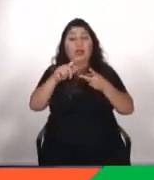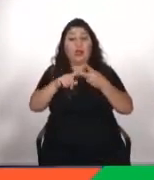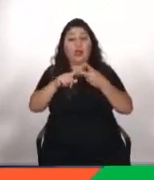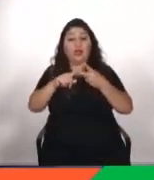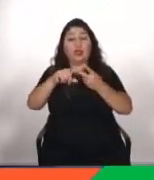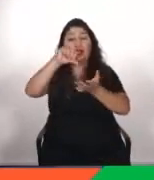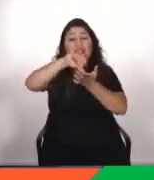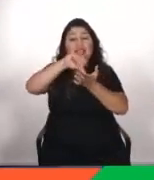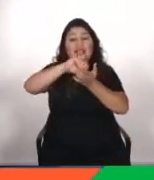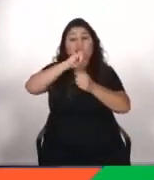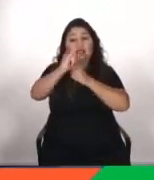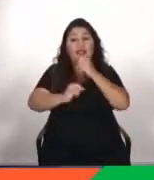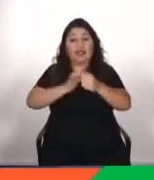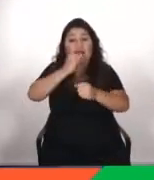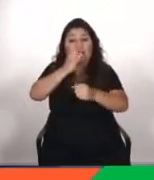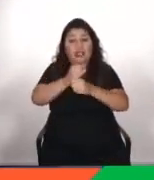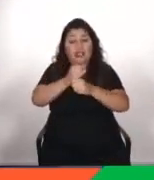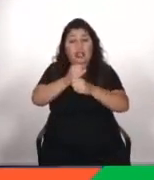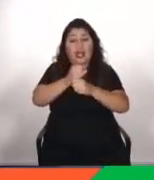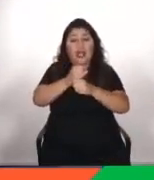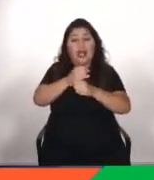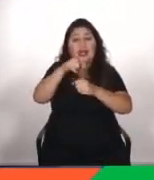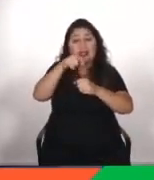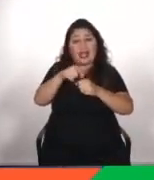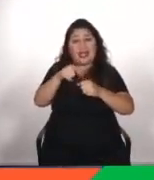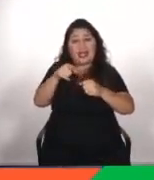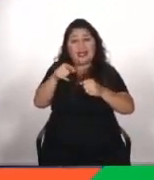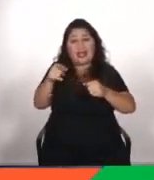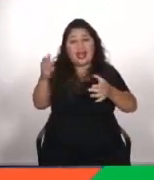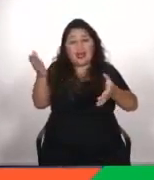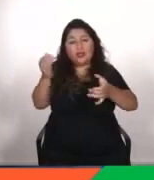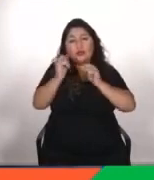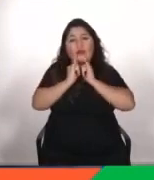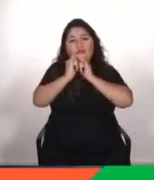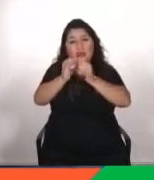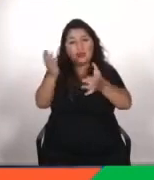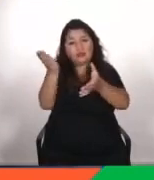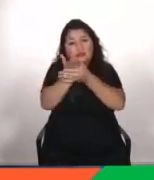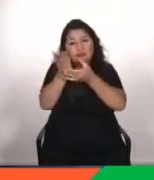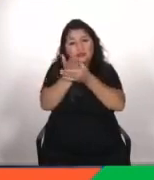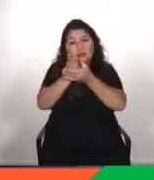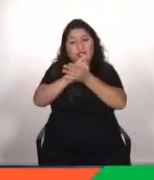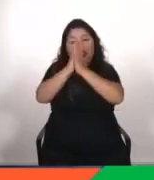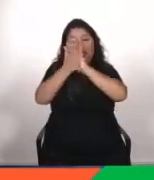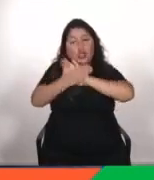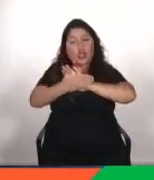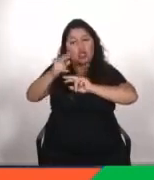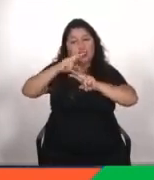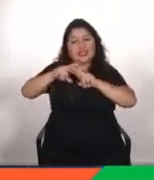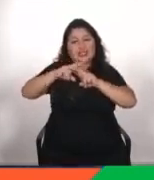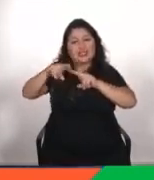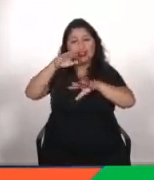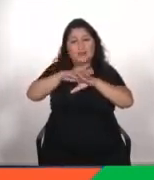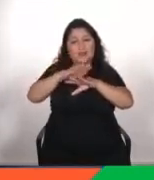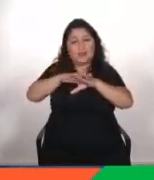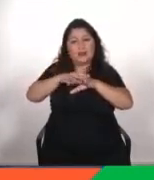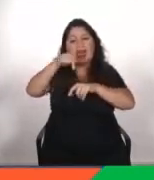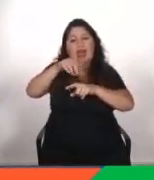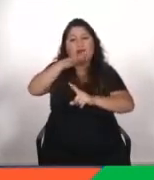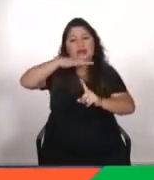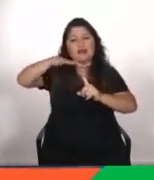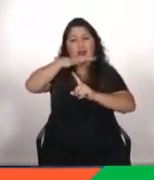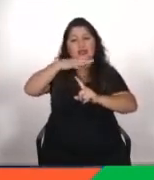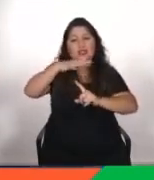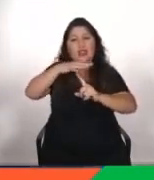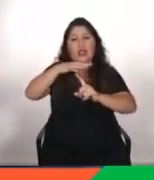una labor en una página web de recopilar todo lo que se está haciendo en matemáticas en torno al COVID. Entonces hay como varios aspectos,